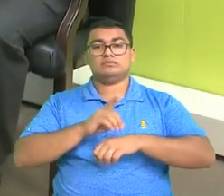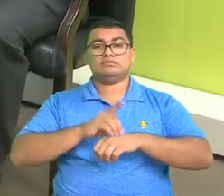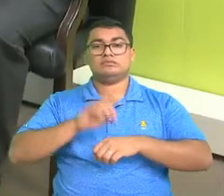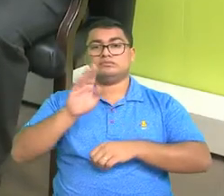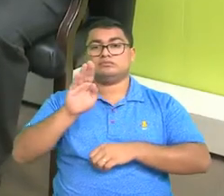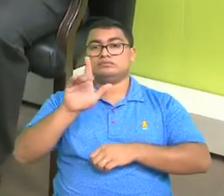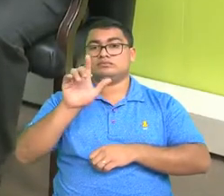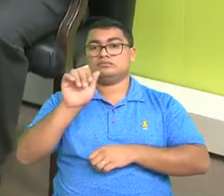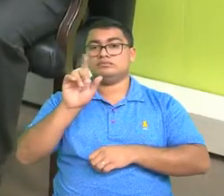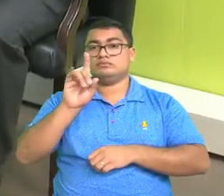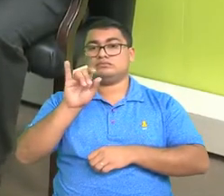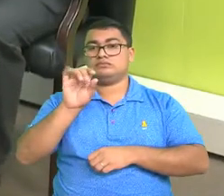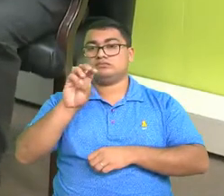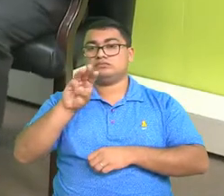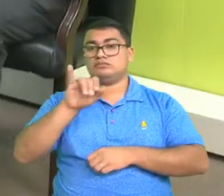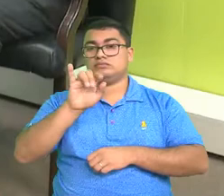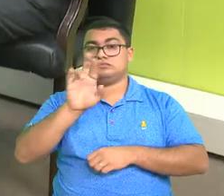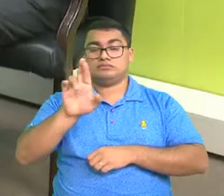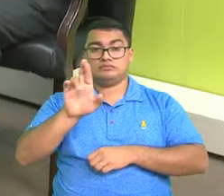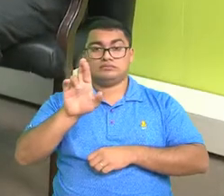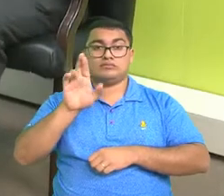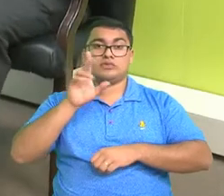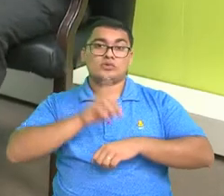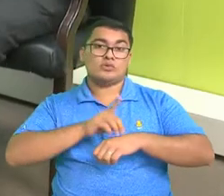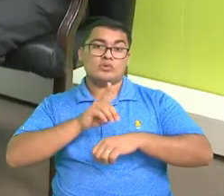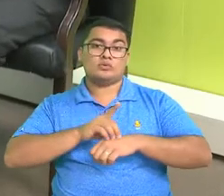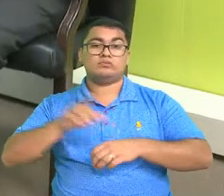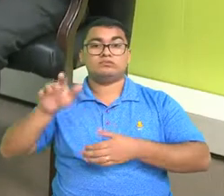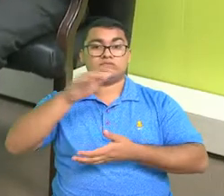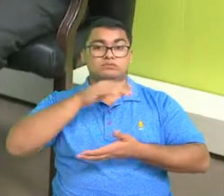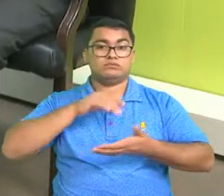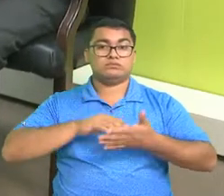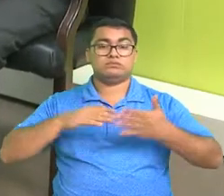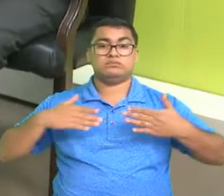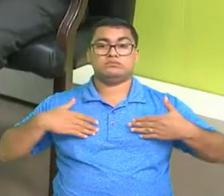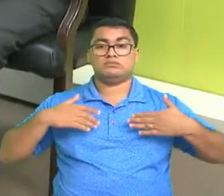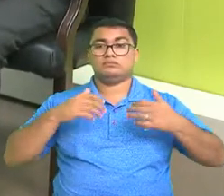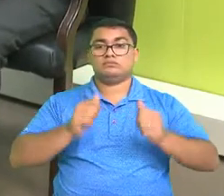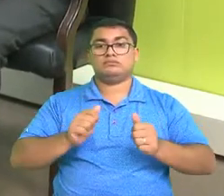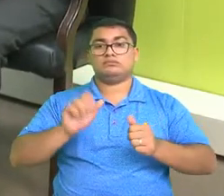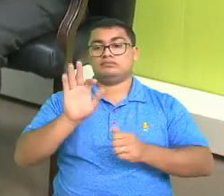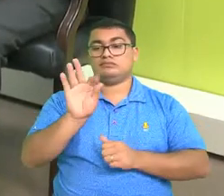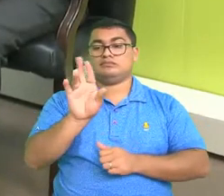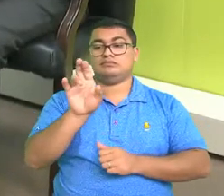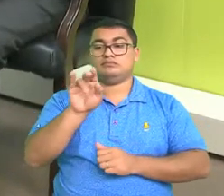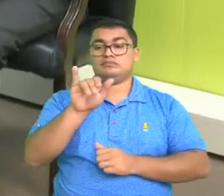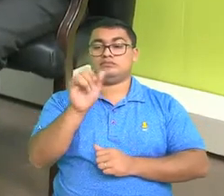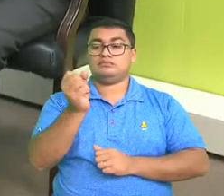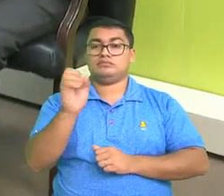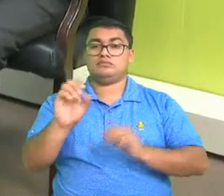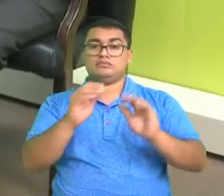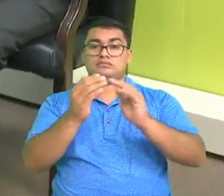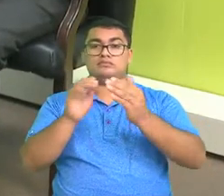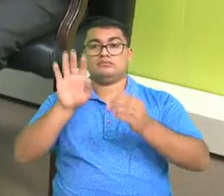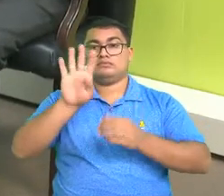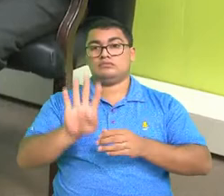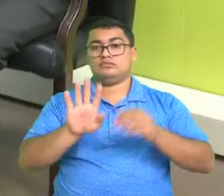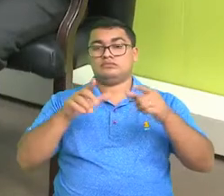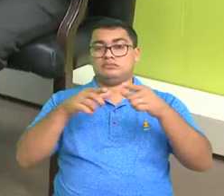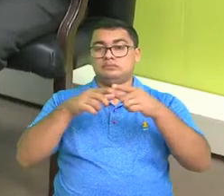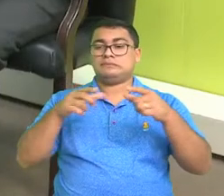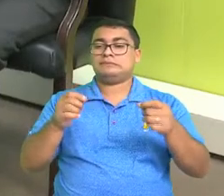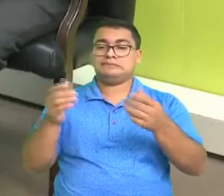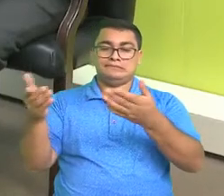Flores, quien es pediatra del Centro de Salud Francisco Buitrago, ubicado en el distrito número 4 de Managua. Bienvenido, doctor, mucho